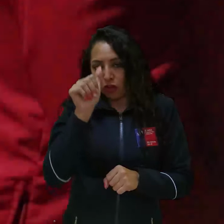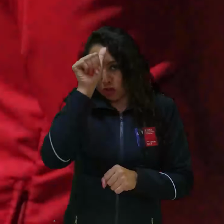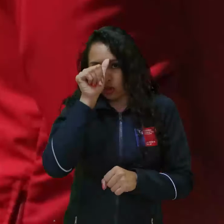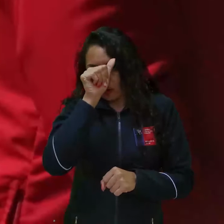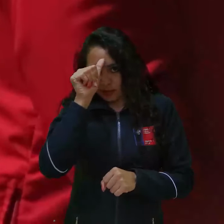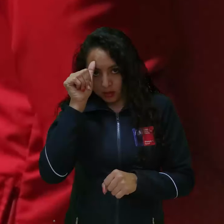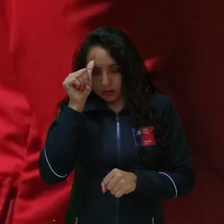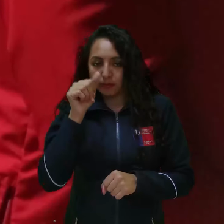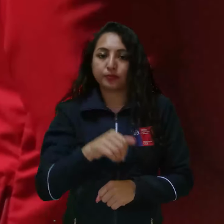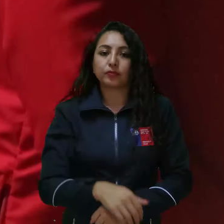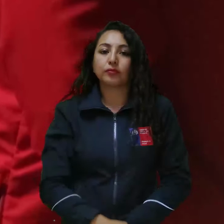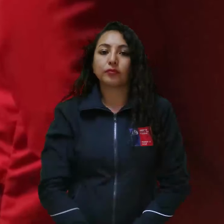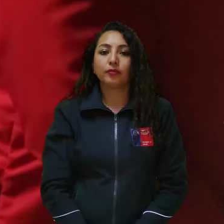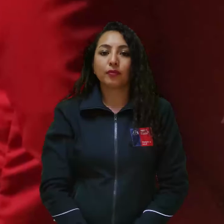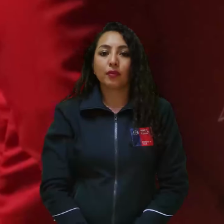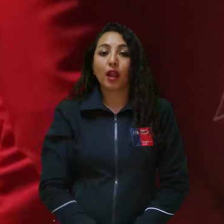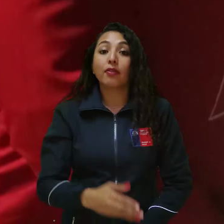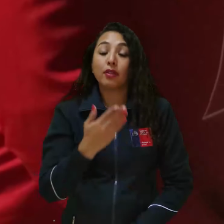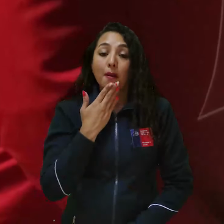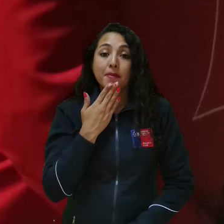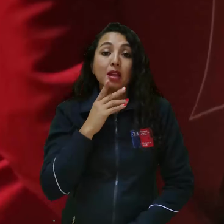trabajo o los fines de semana.